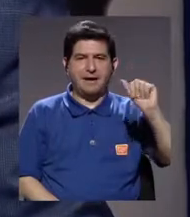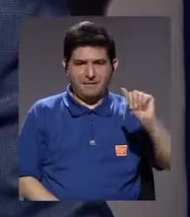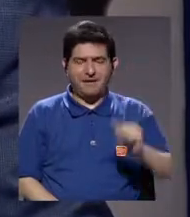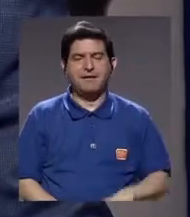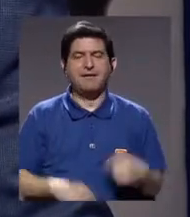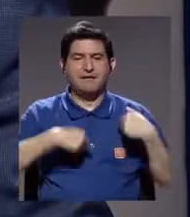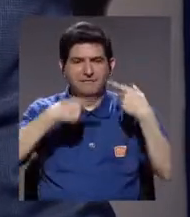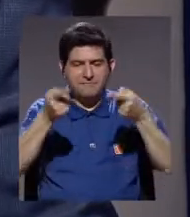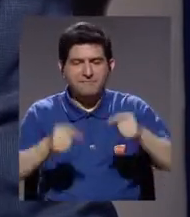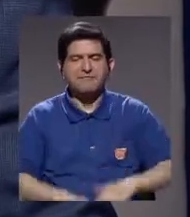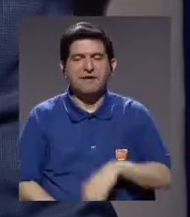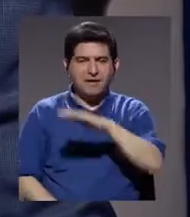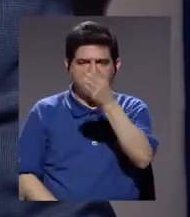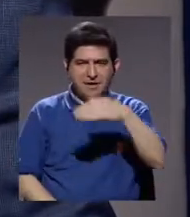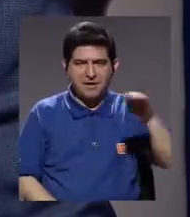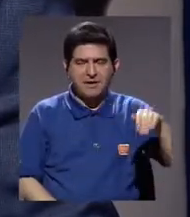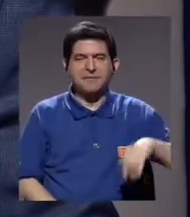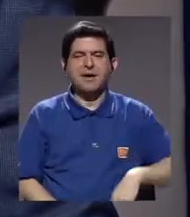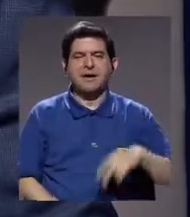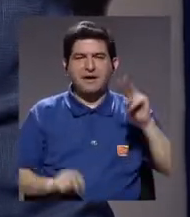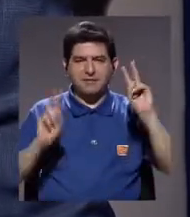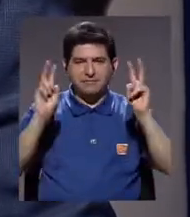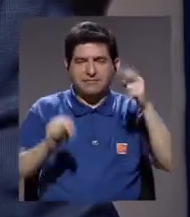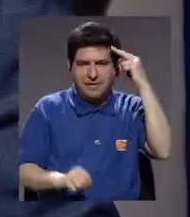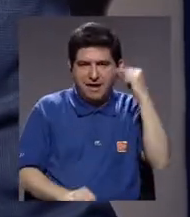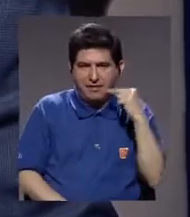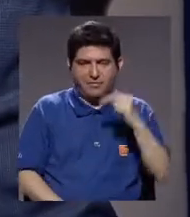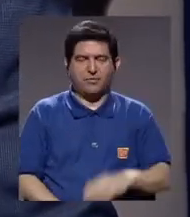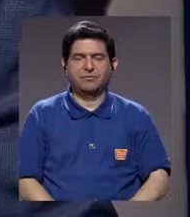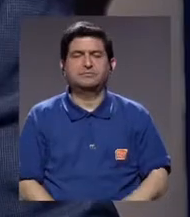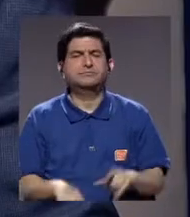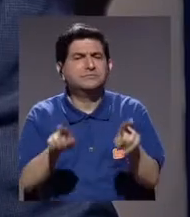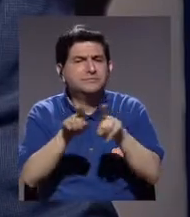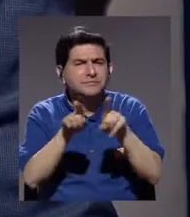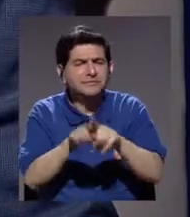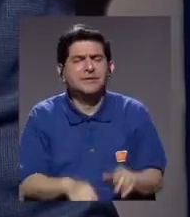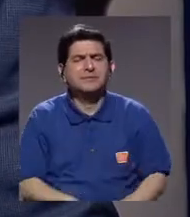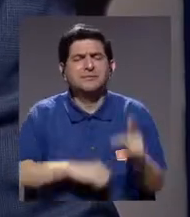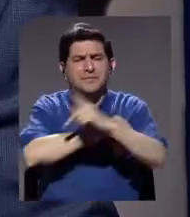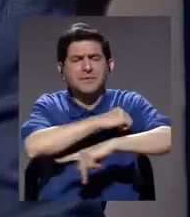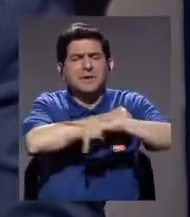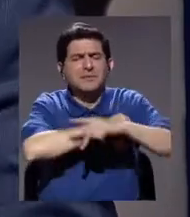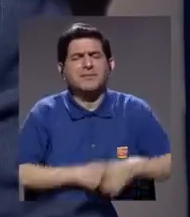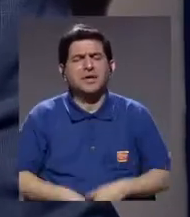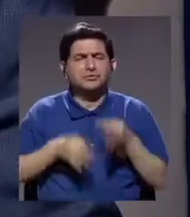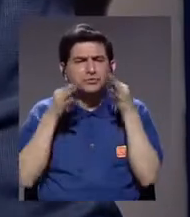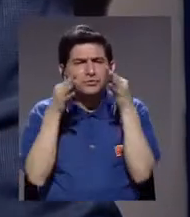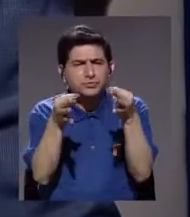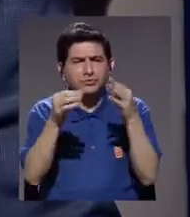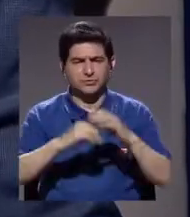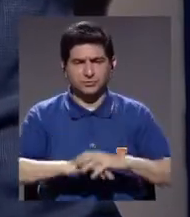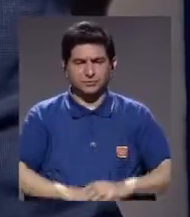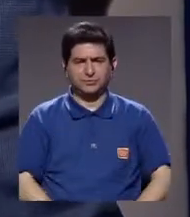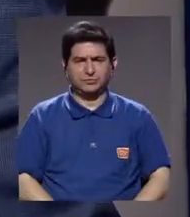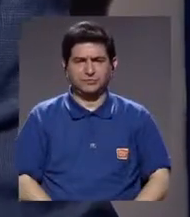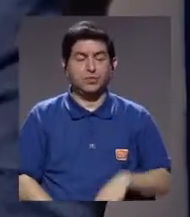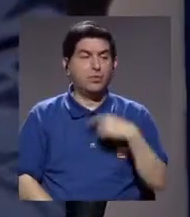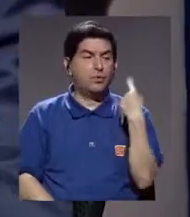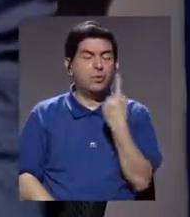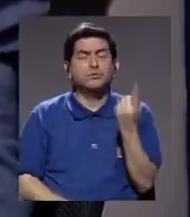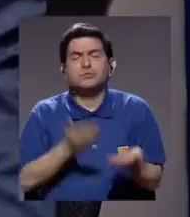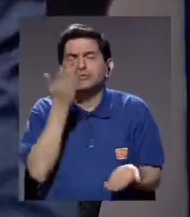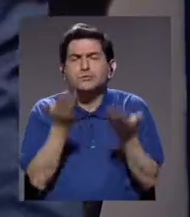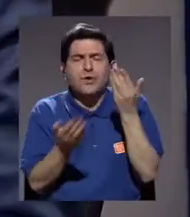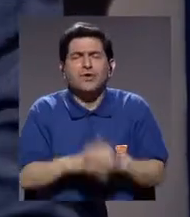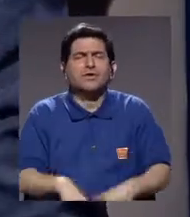hacia el Mar Negro. Es atractivo también, es un país turístico. Solamente para tal